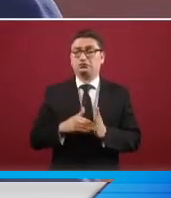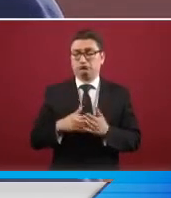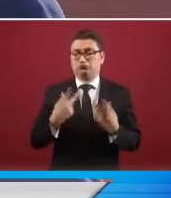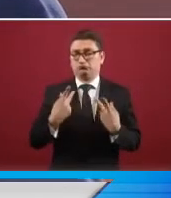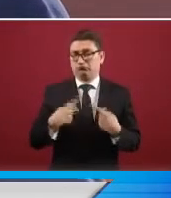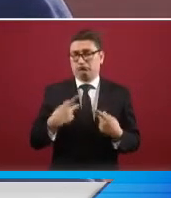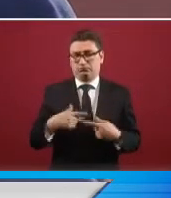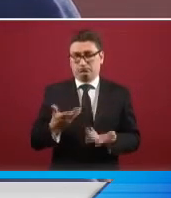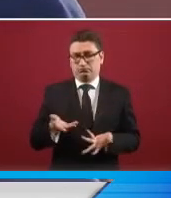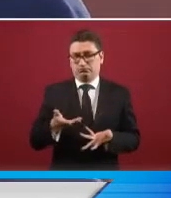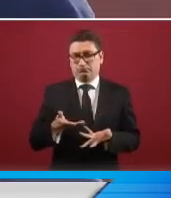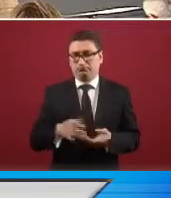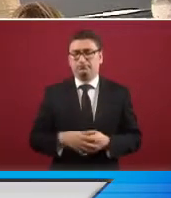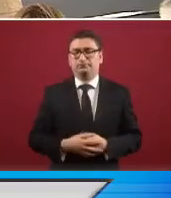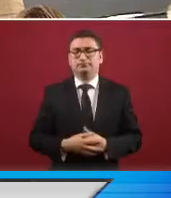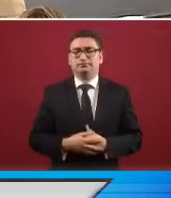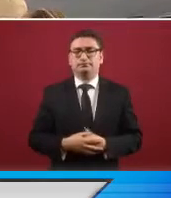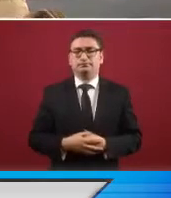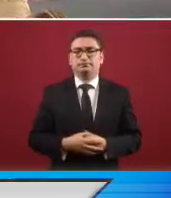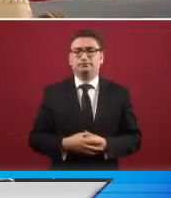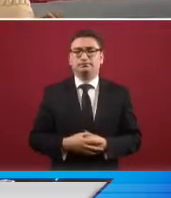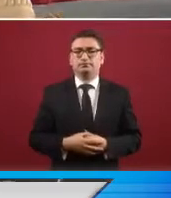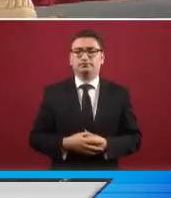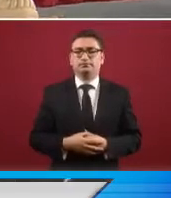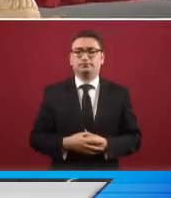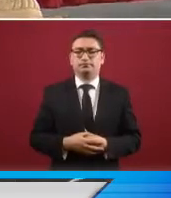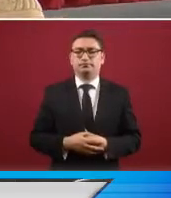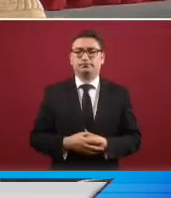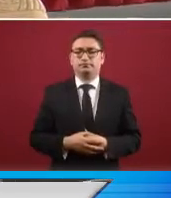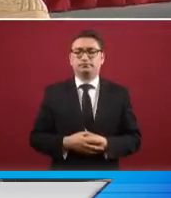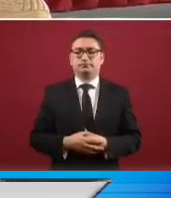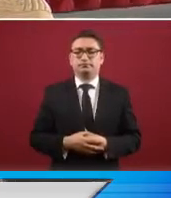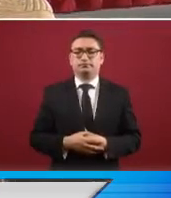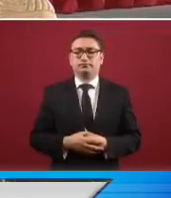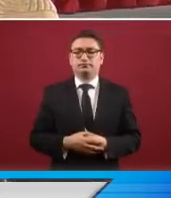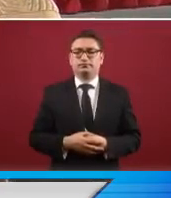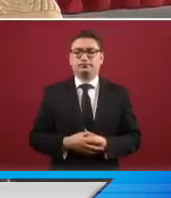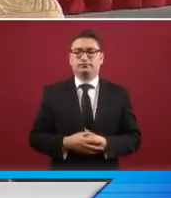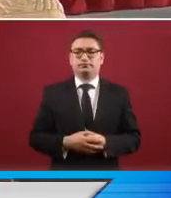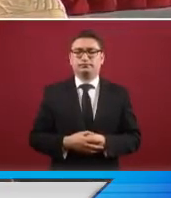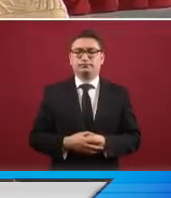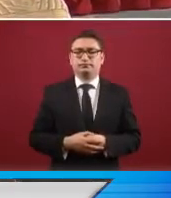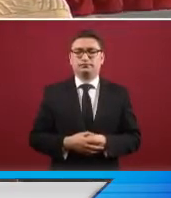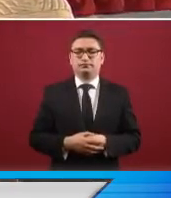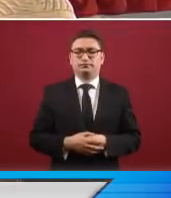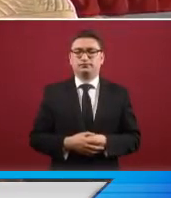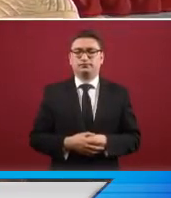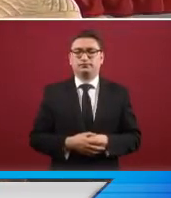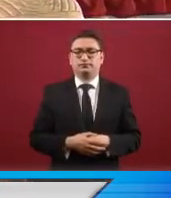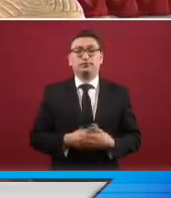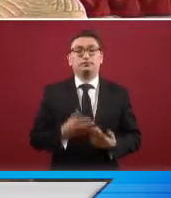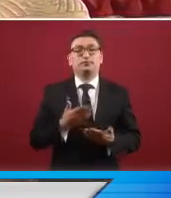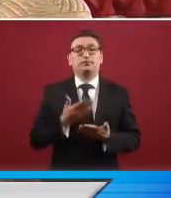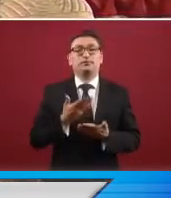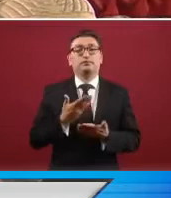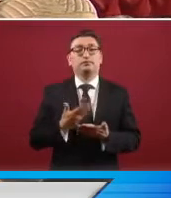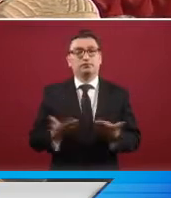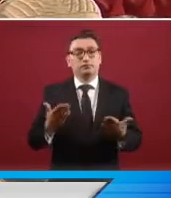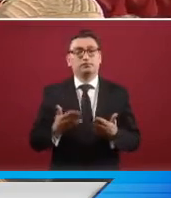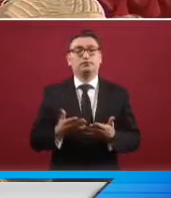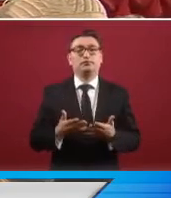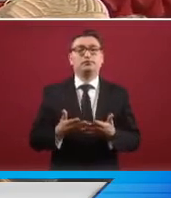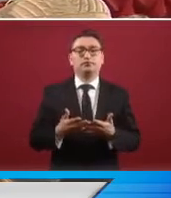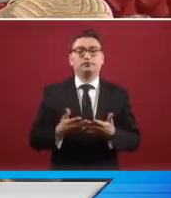Guardia Nacional. El sueldo promedio de los elementos es de 19,000 pesos mensuales neto, y ya se cuenta con los fondos gracias al combate